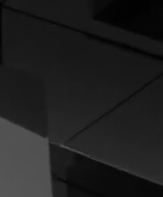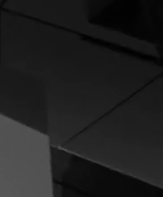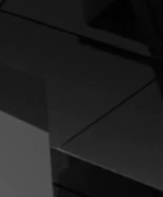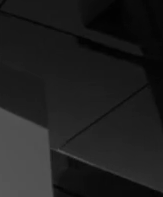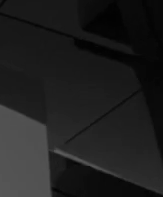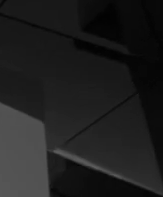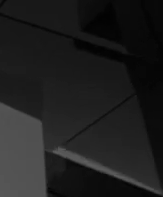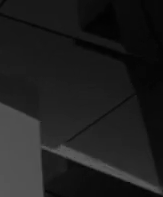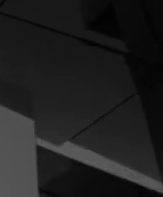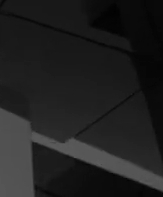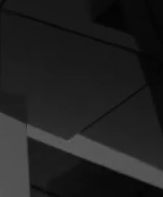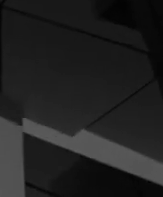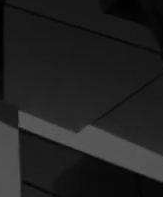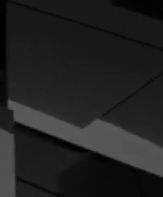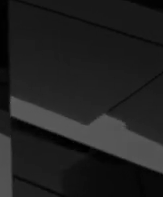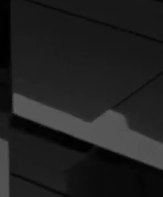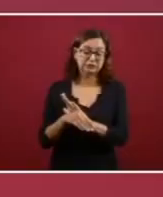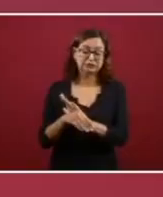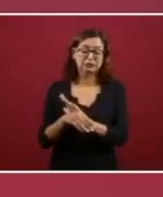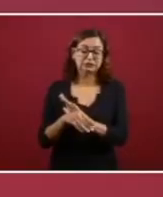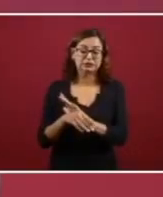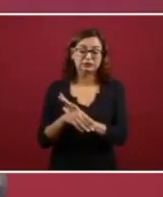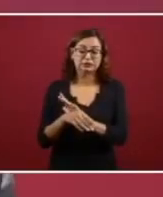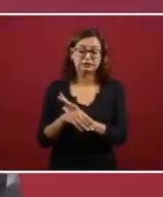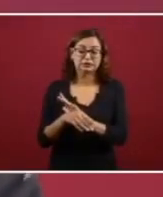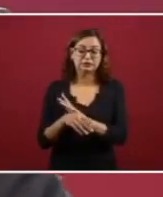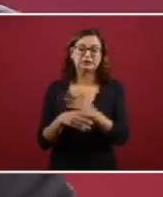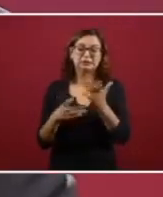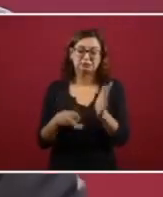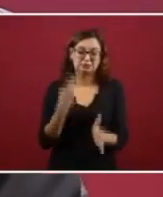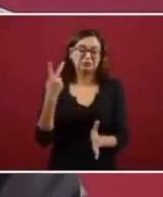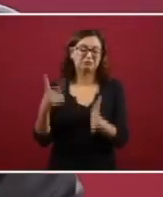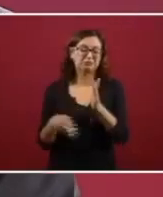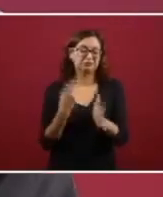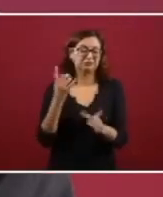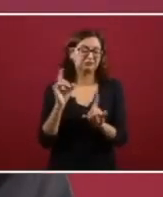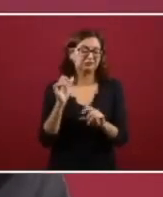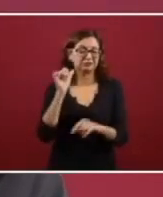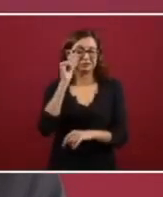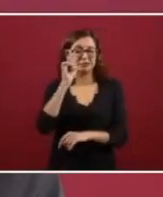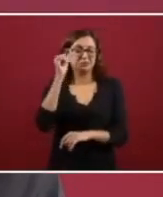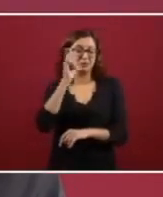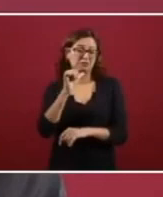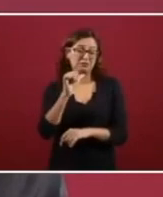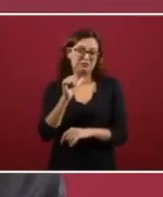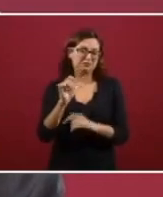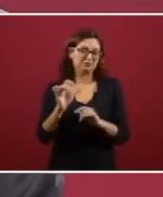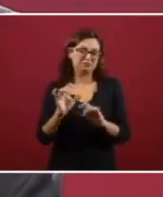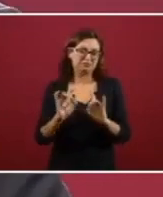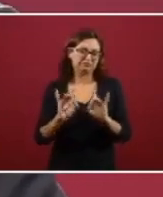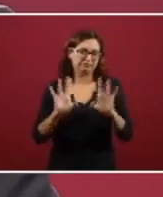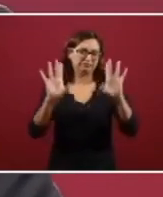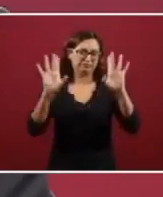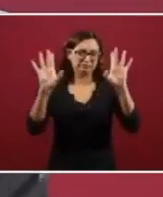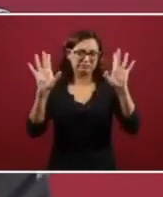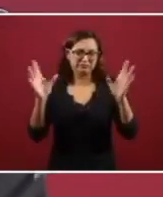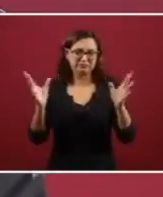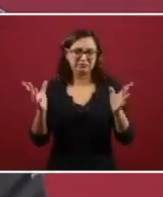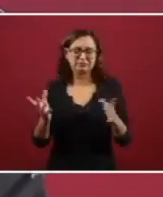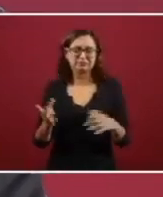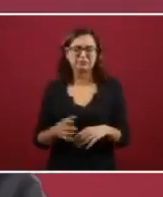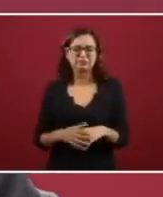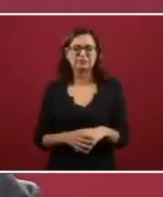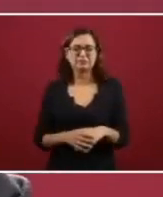además de cuentas bancarias millonarias, mientras que el mandatario desestimó esta información que sale de la investigación periodística